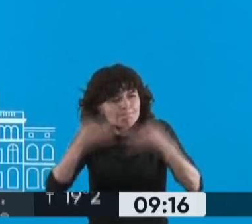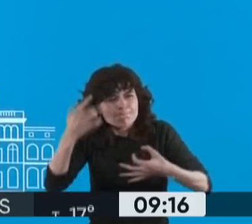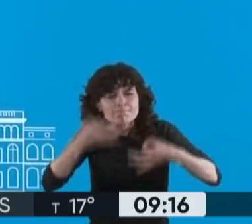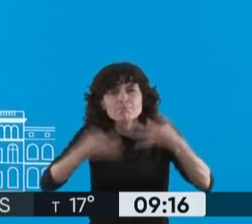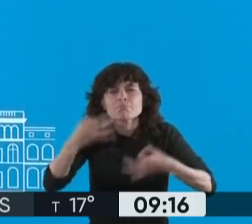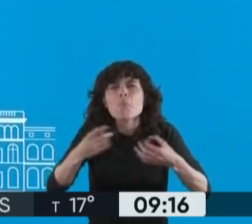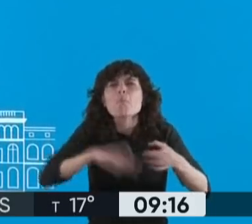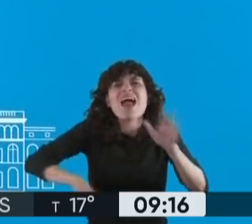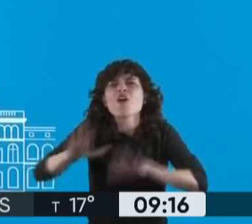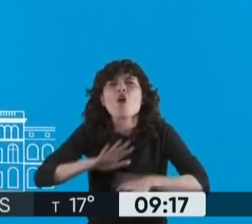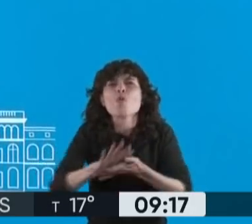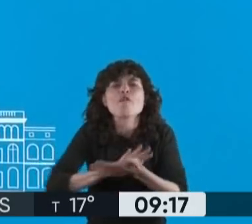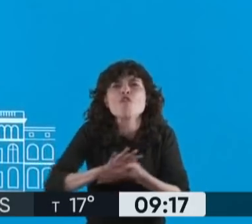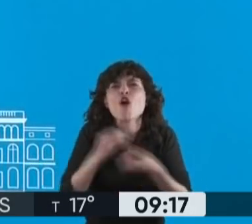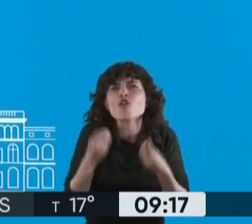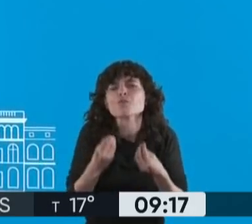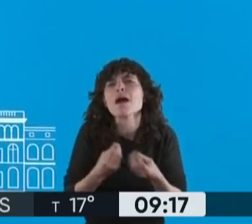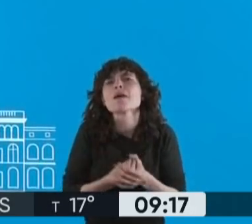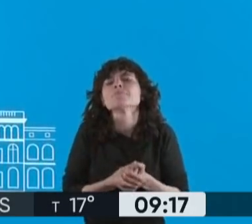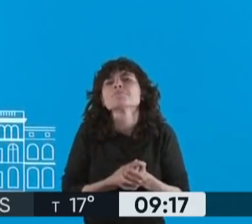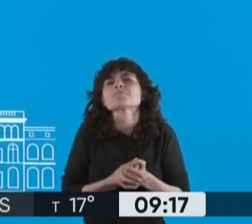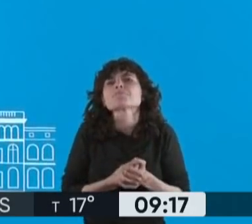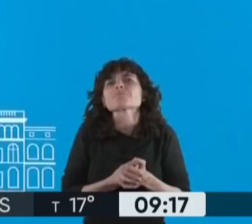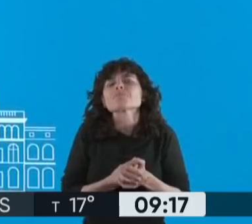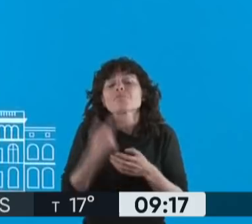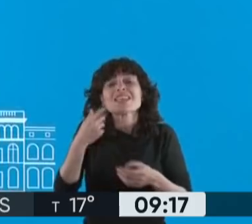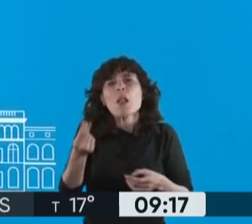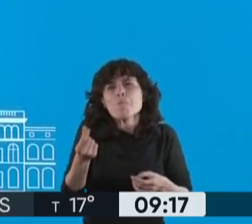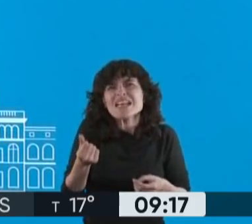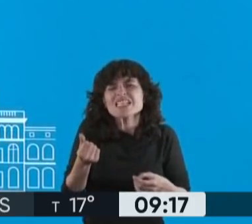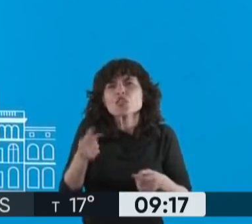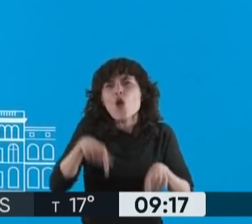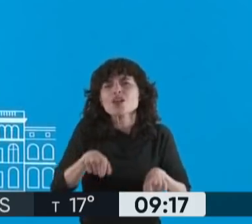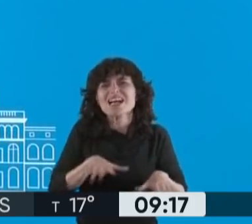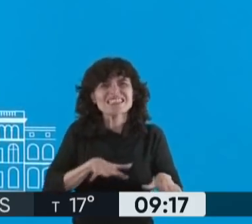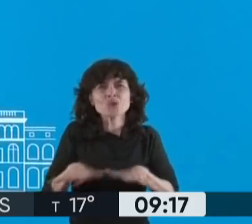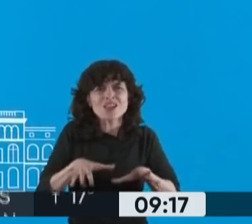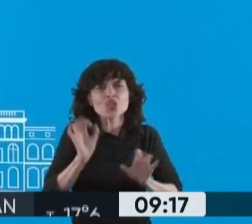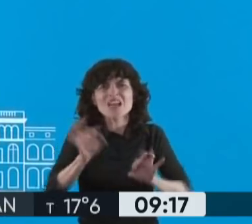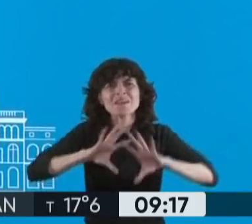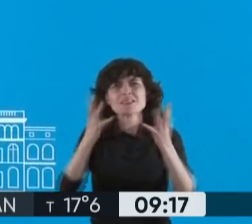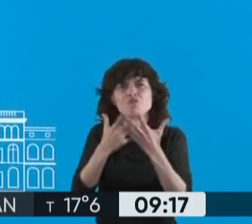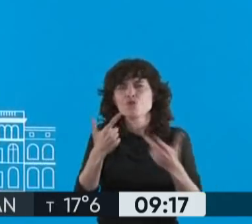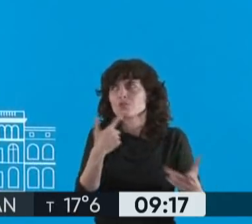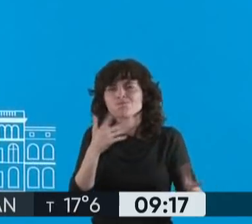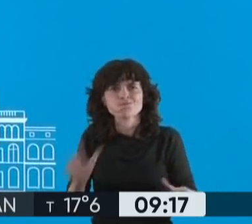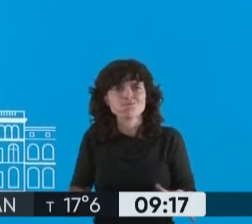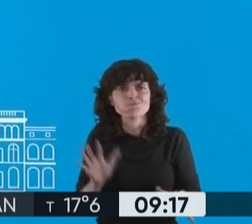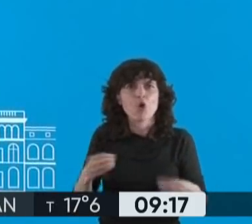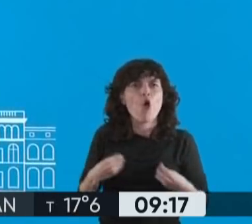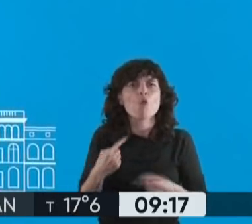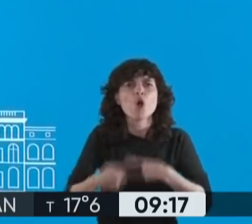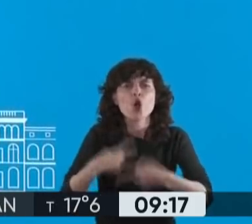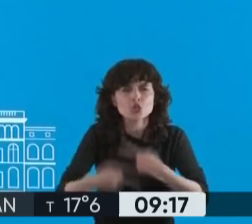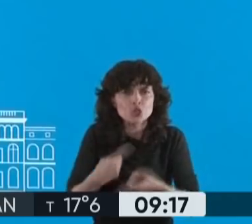que obviamente tiene el caso, el precio, cuando estamos en una situación de incertidumbre internacional, no hay que mirar el día a día, el precio